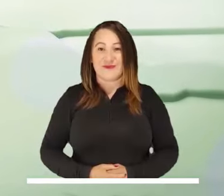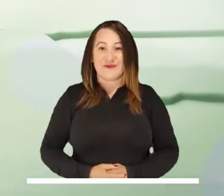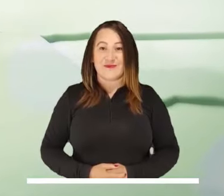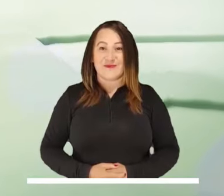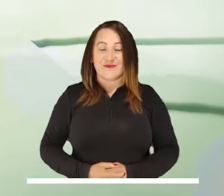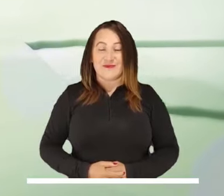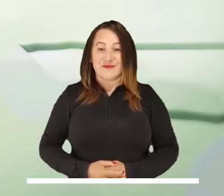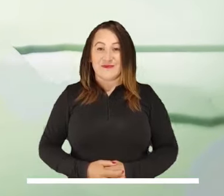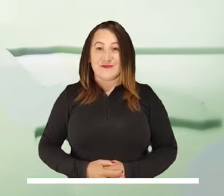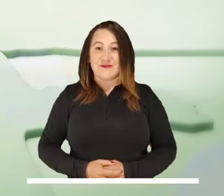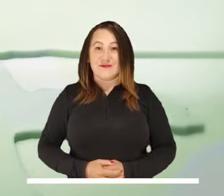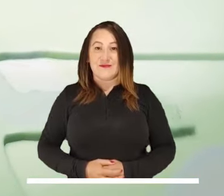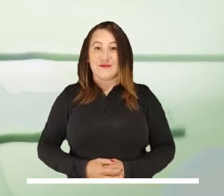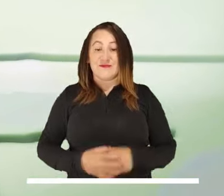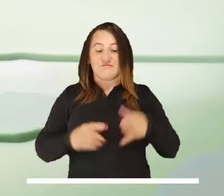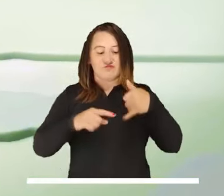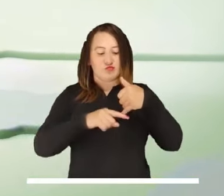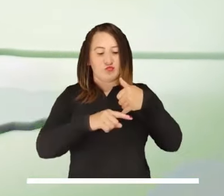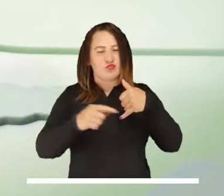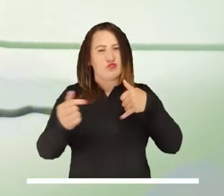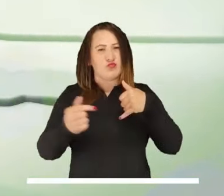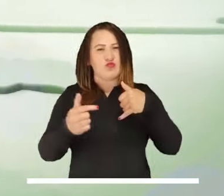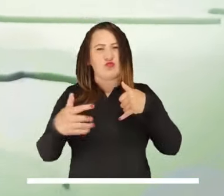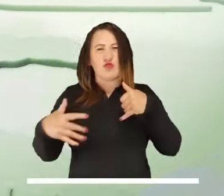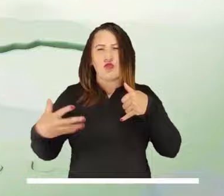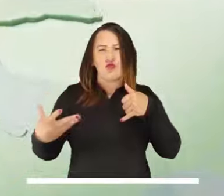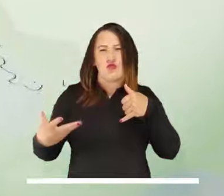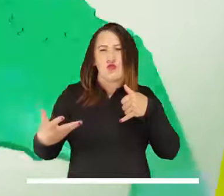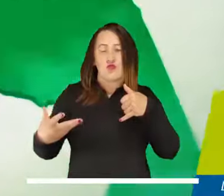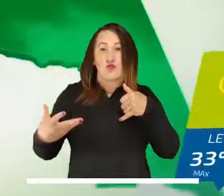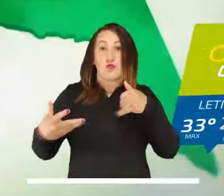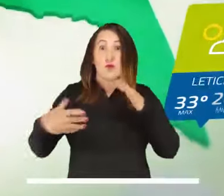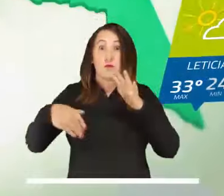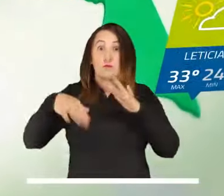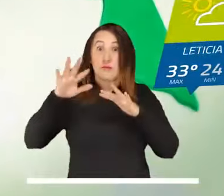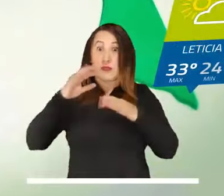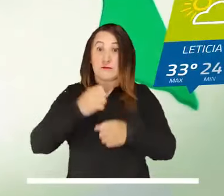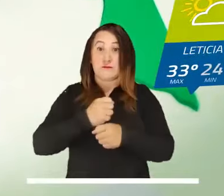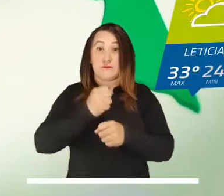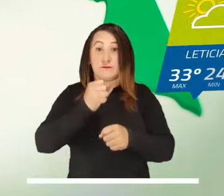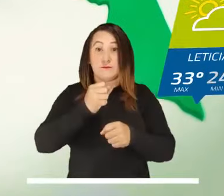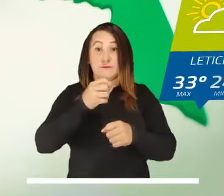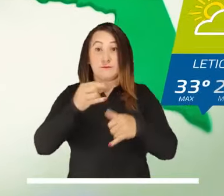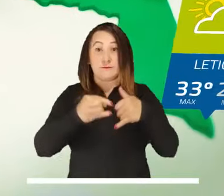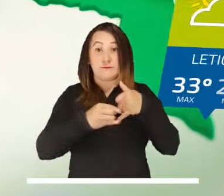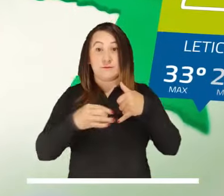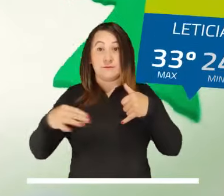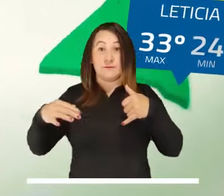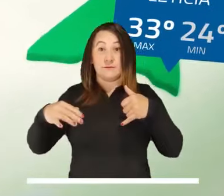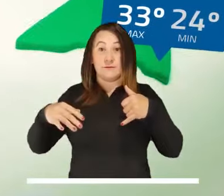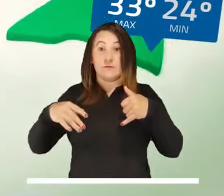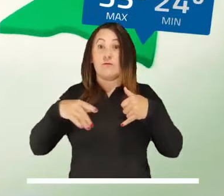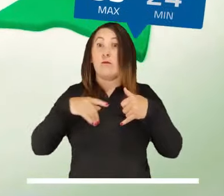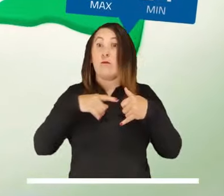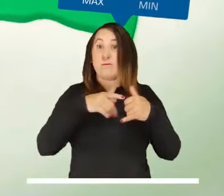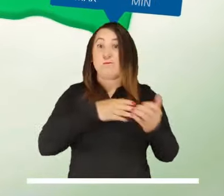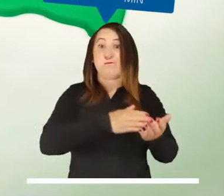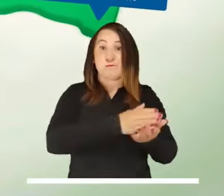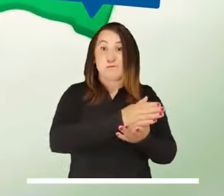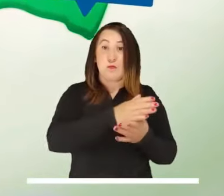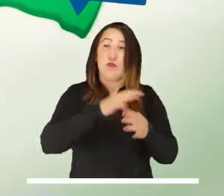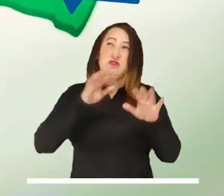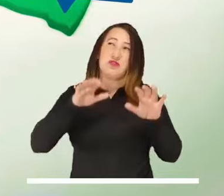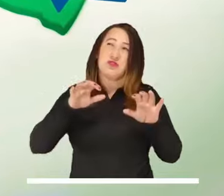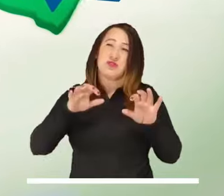las primeras horas del día. La actividad de la Amazonía se concentraría en los departamentos de Vaupés